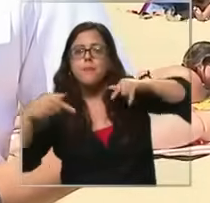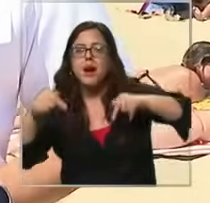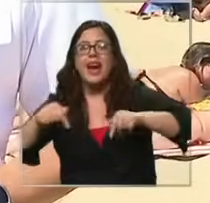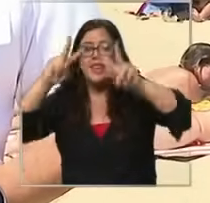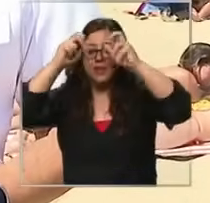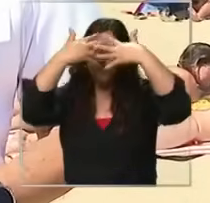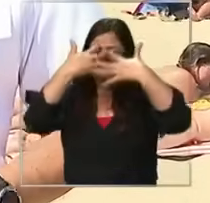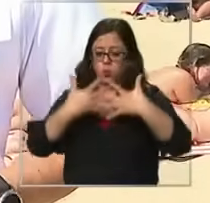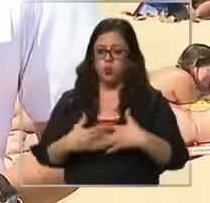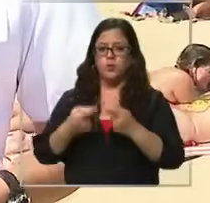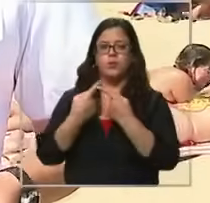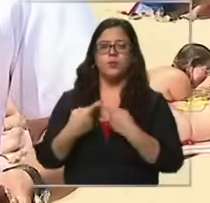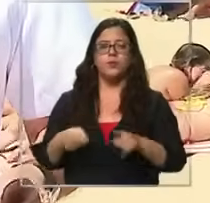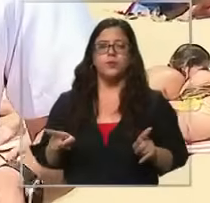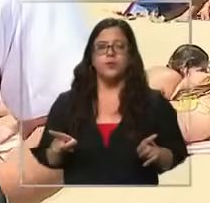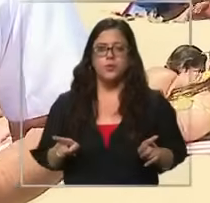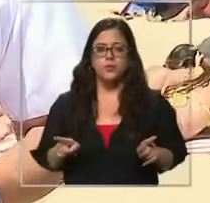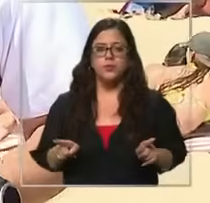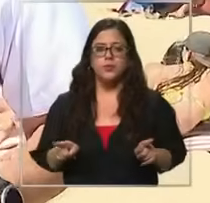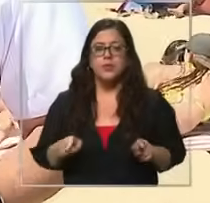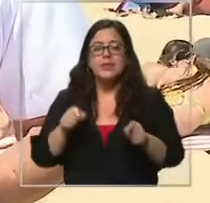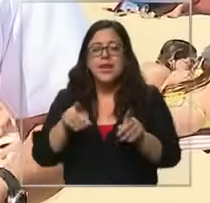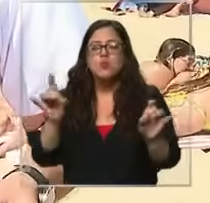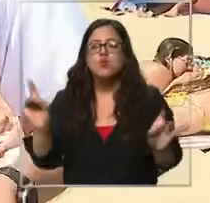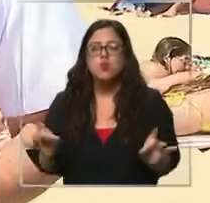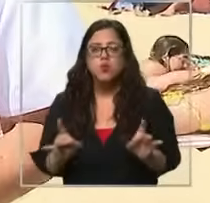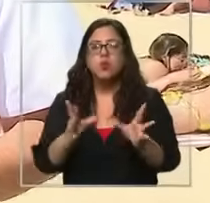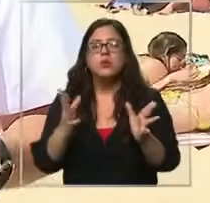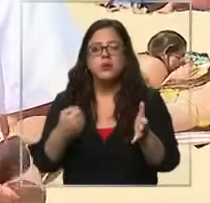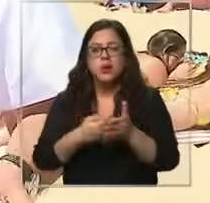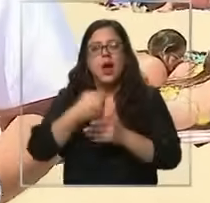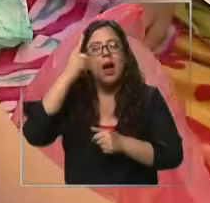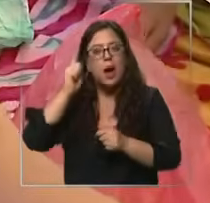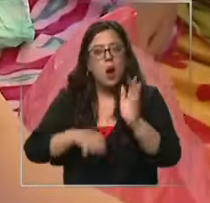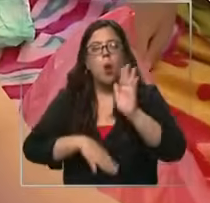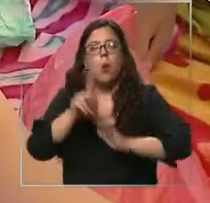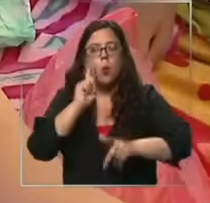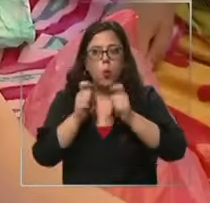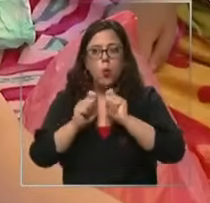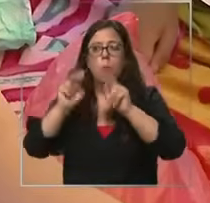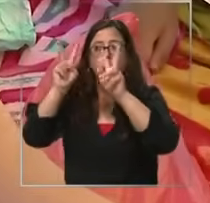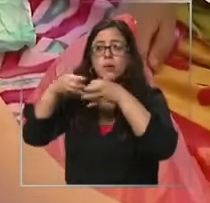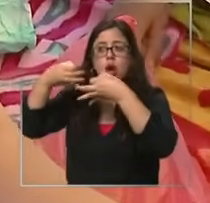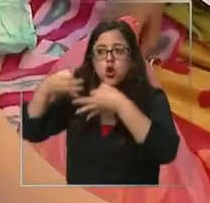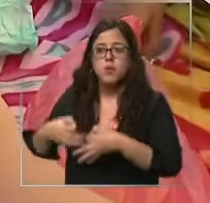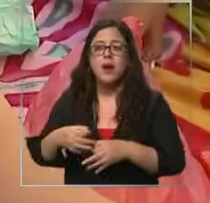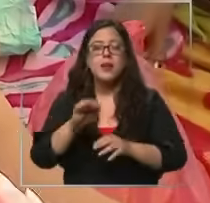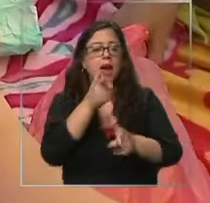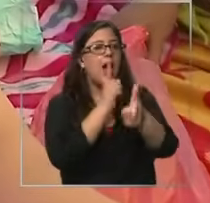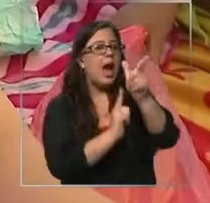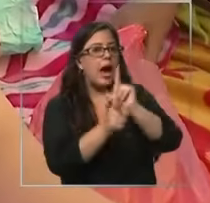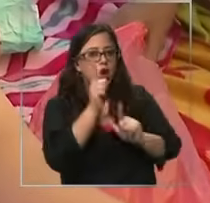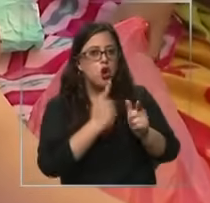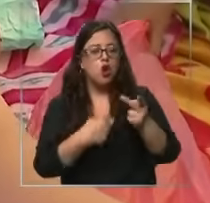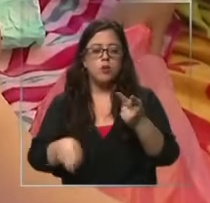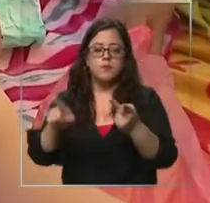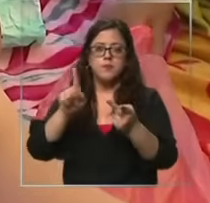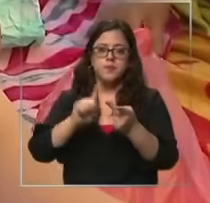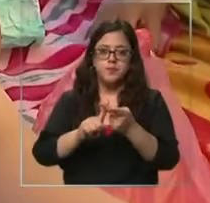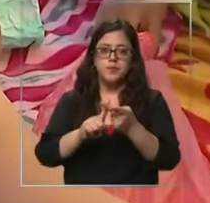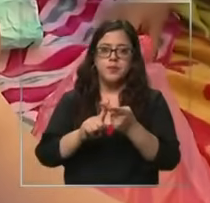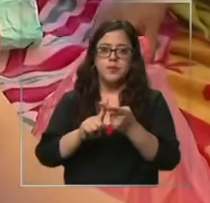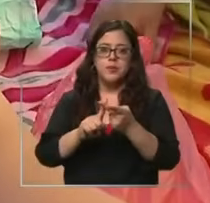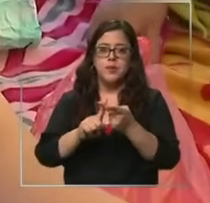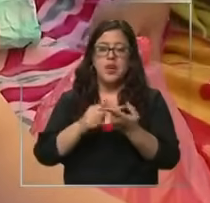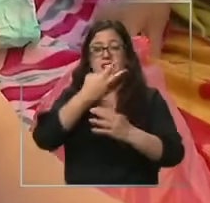distintas y obviamente podría provocar un accidente o un mayor riesgo. De normalizar que el consumo de alcohol más el ingresar al